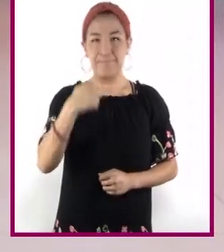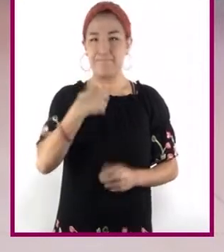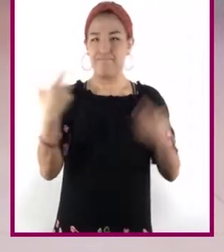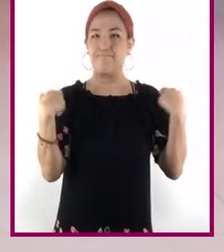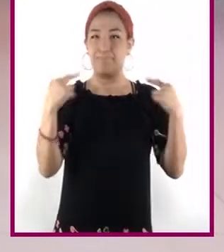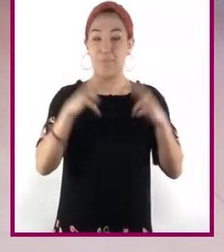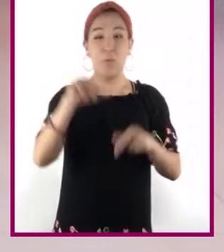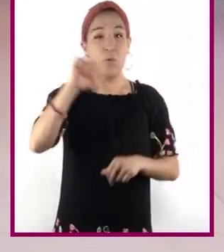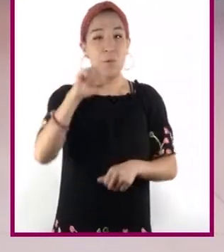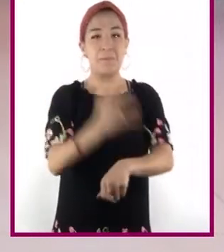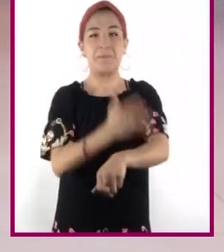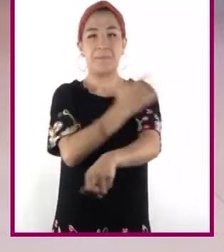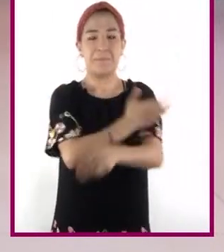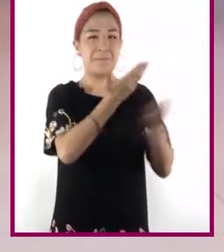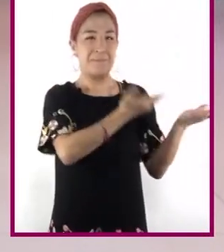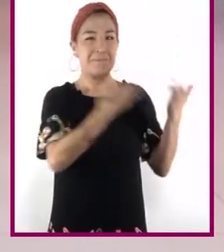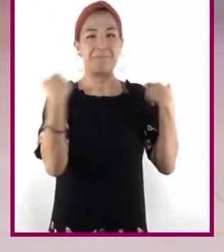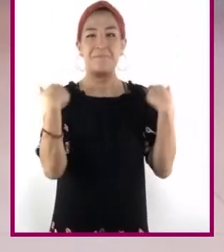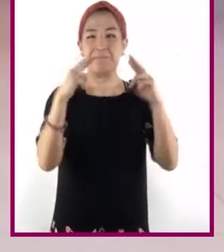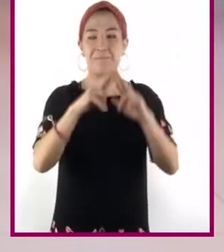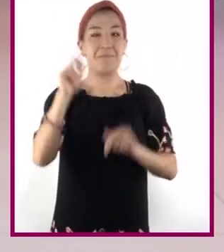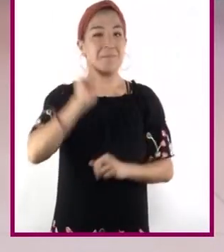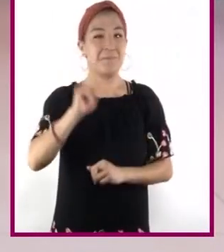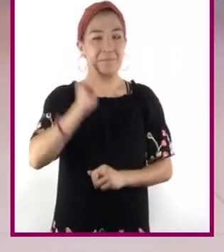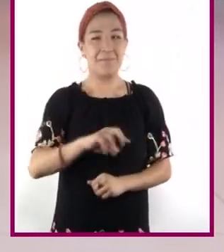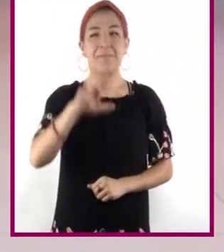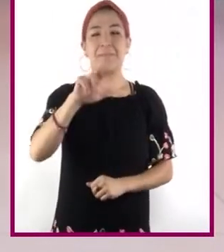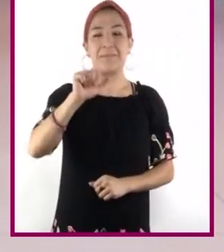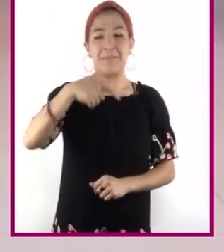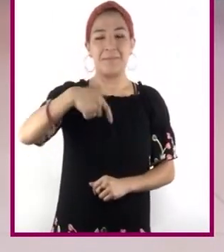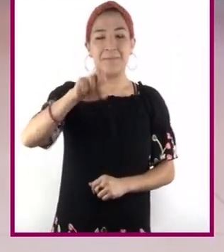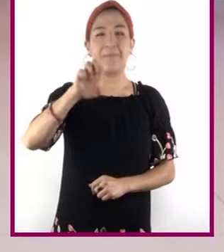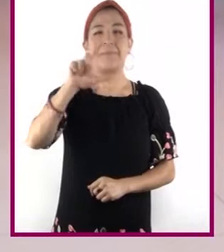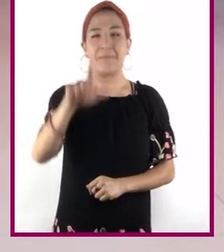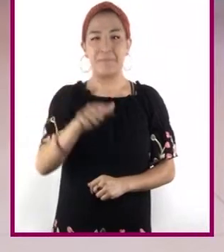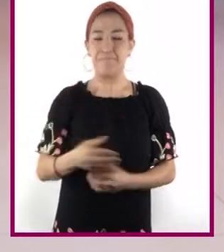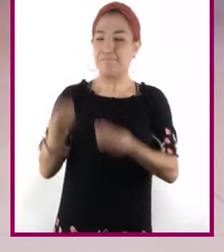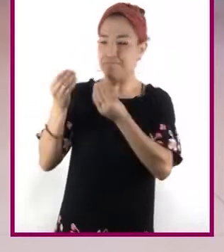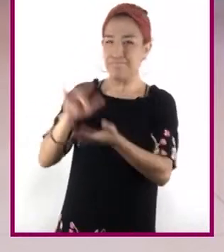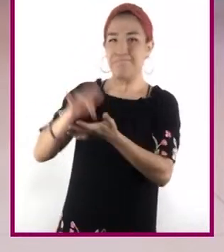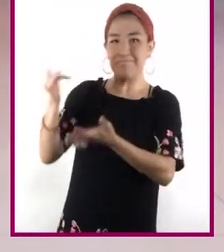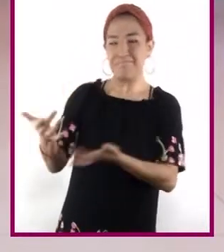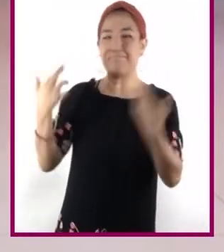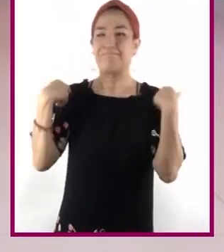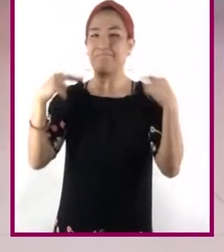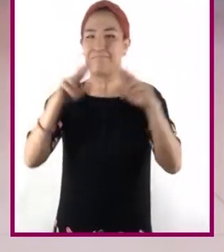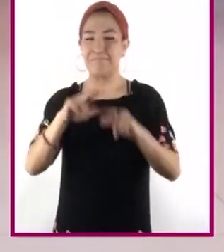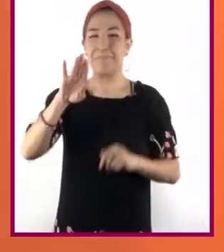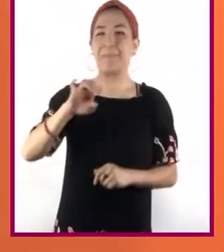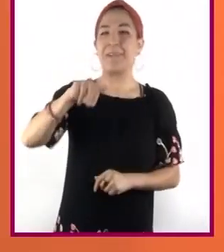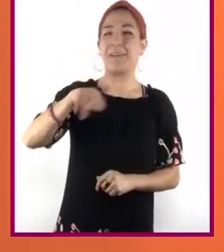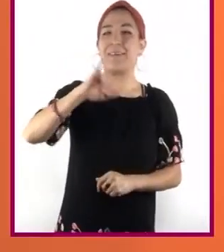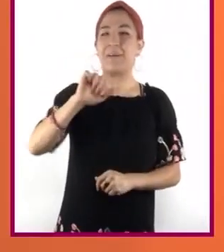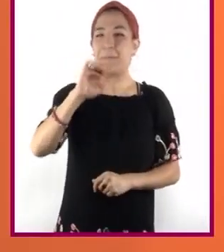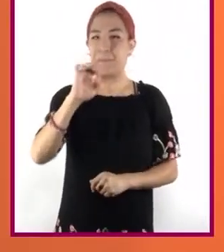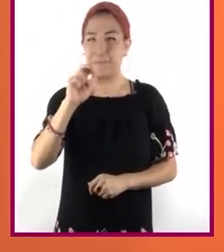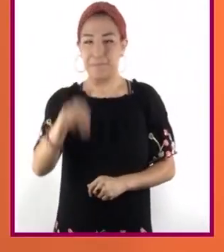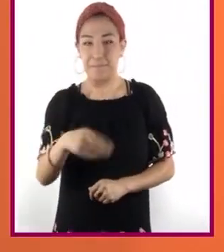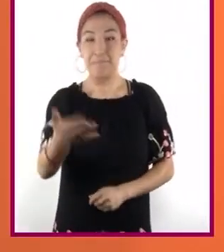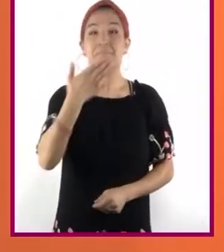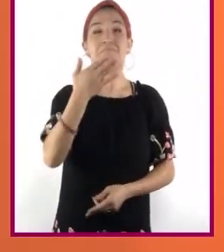estaré acompañado de la maestra Raquel Bernabé Ramos. Muchísimas gracias, Benjamín. Bienvenidas